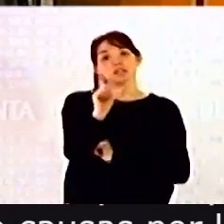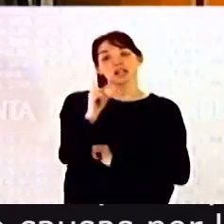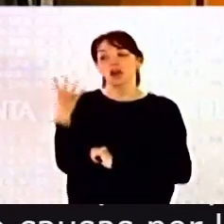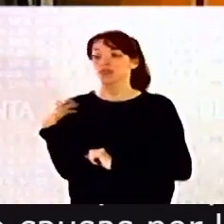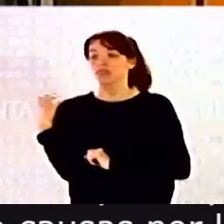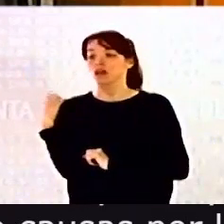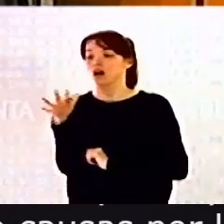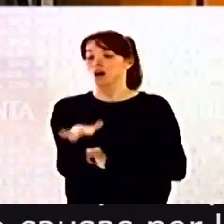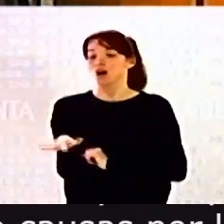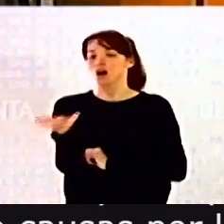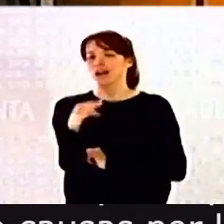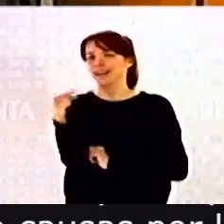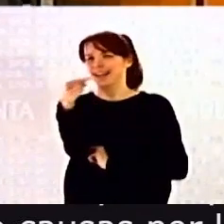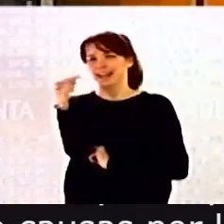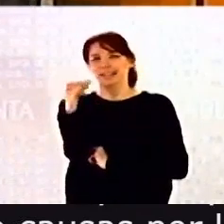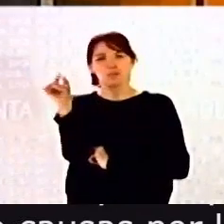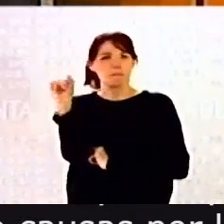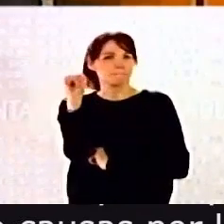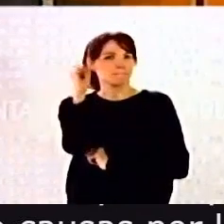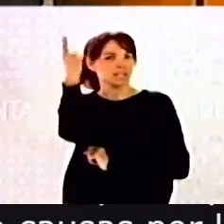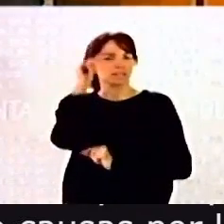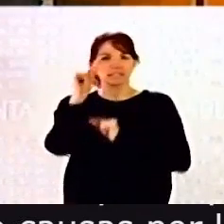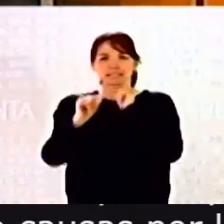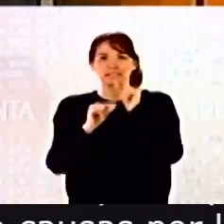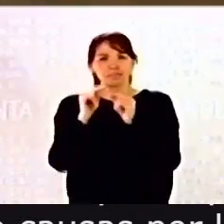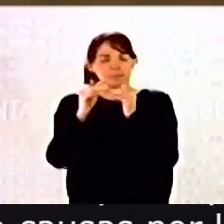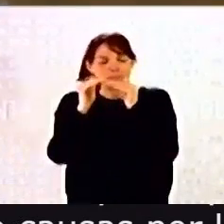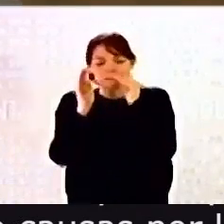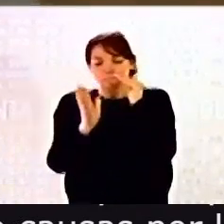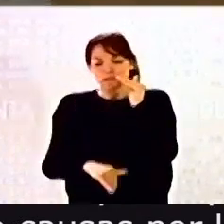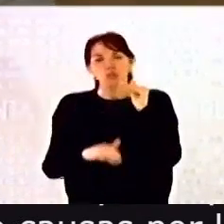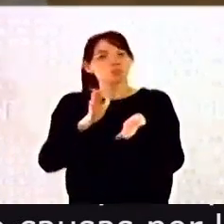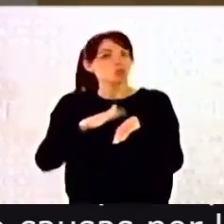tenga la ratio más baja de contagios.